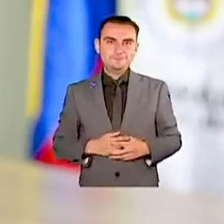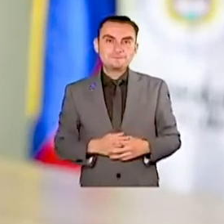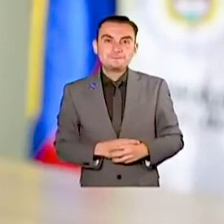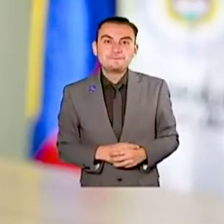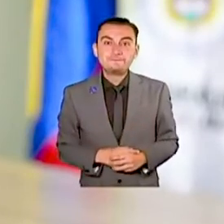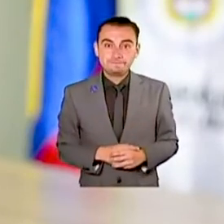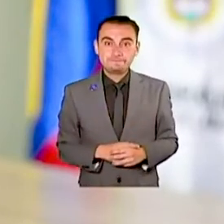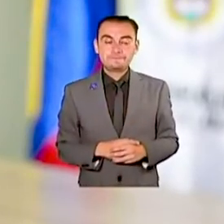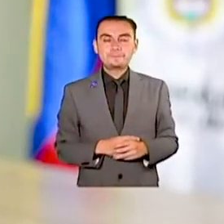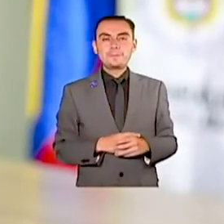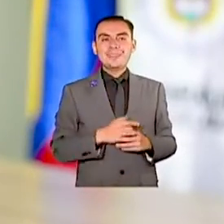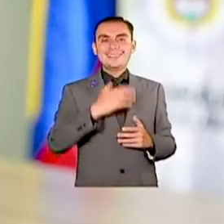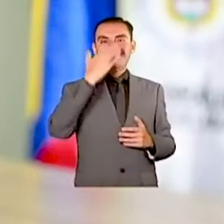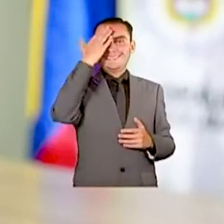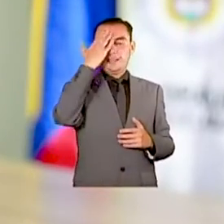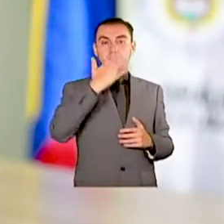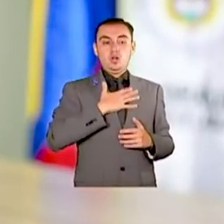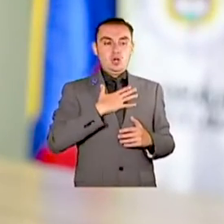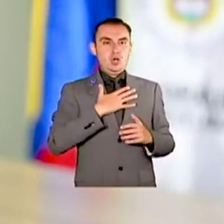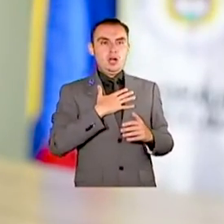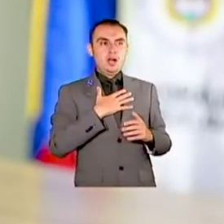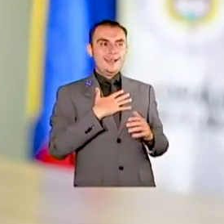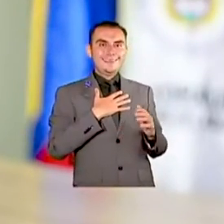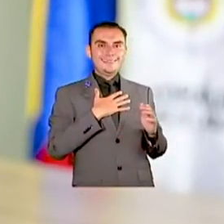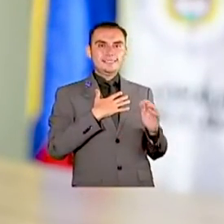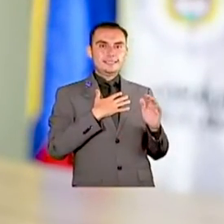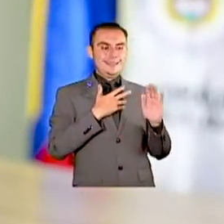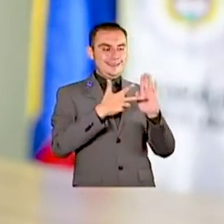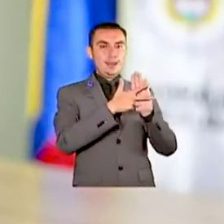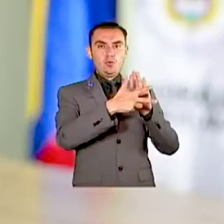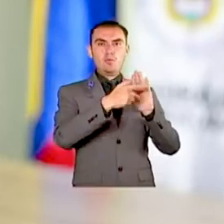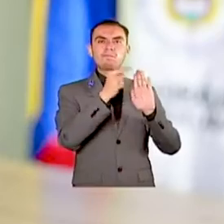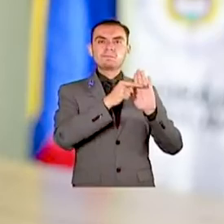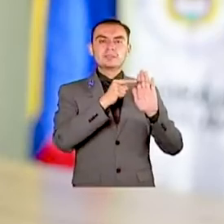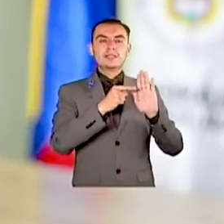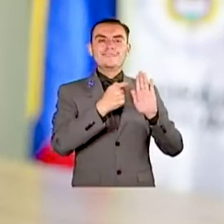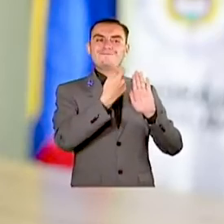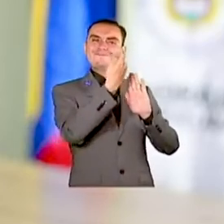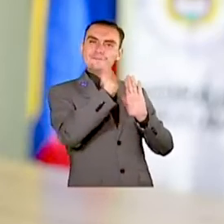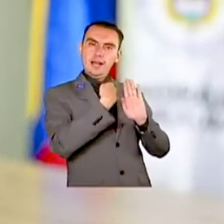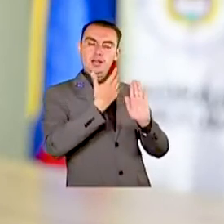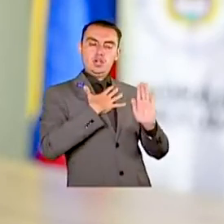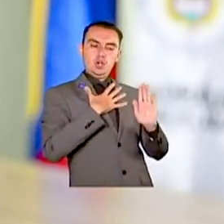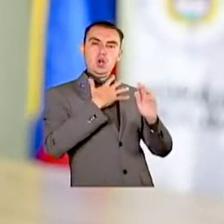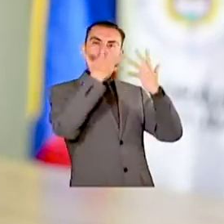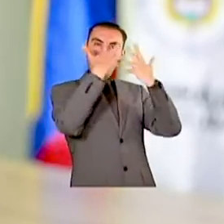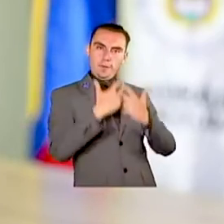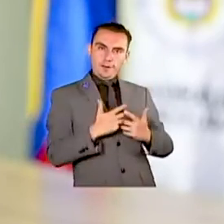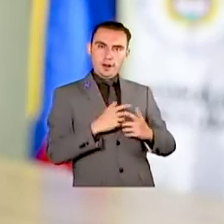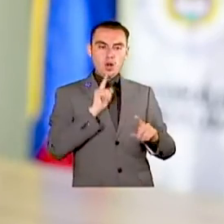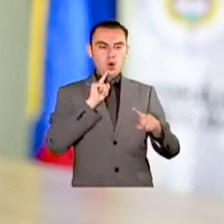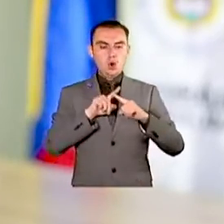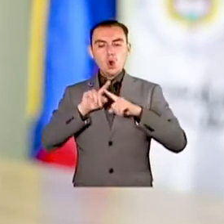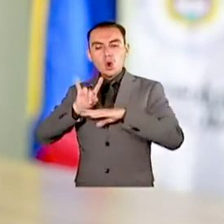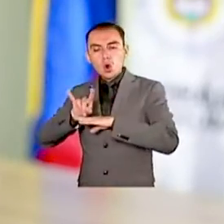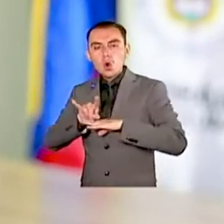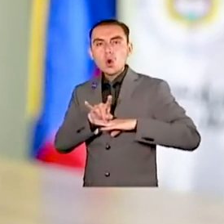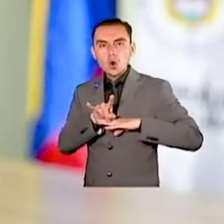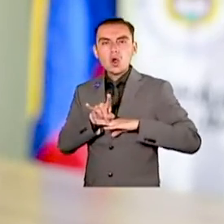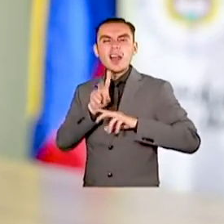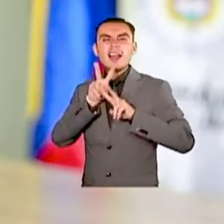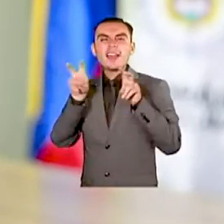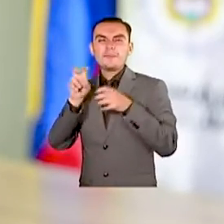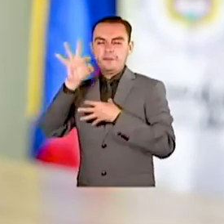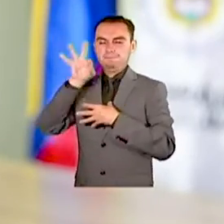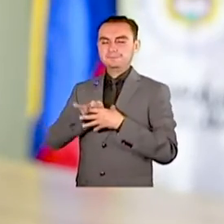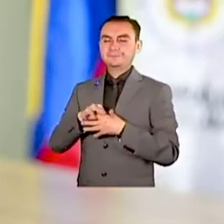La Constitución Política le asigna a la Procuraduría General de la Nación competencia en materia de vigilancia electoral y en